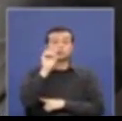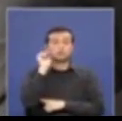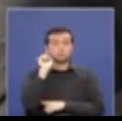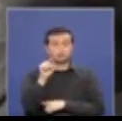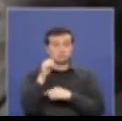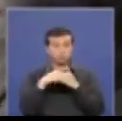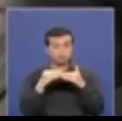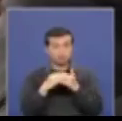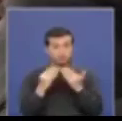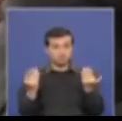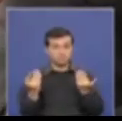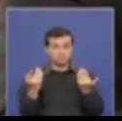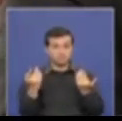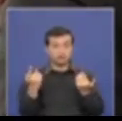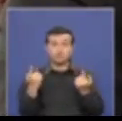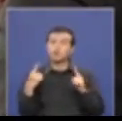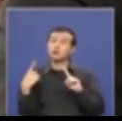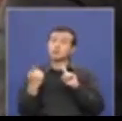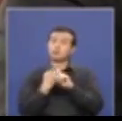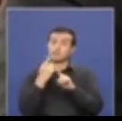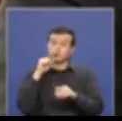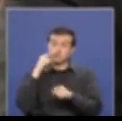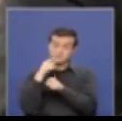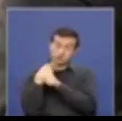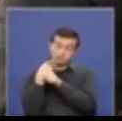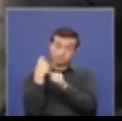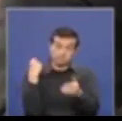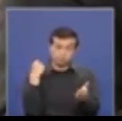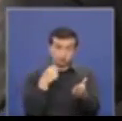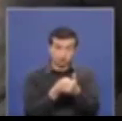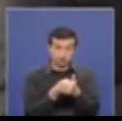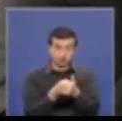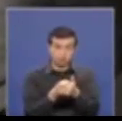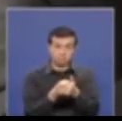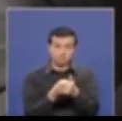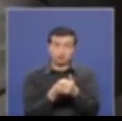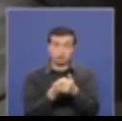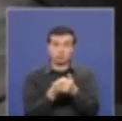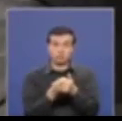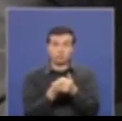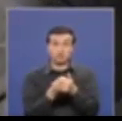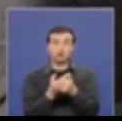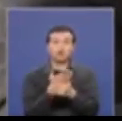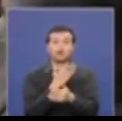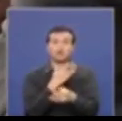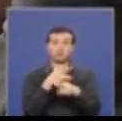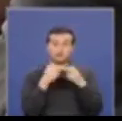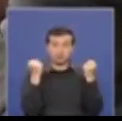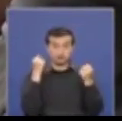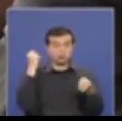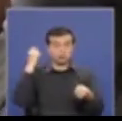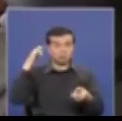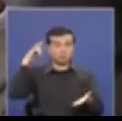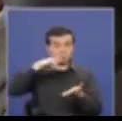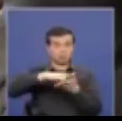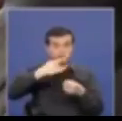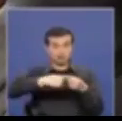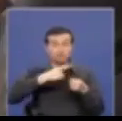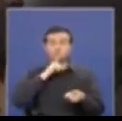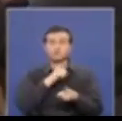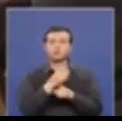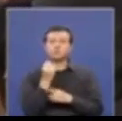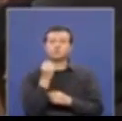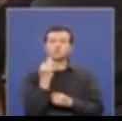$6.080.000. El primer helicóptero que se cayó en el viejo aeropuerto de Quito, en el antiguo aeropuerto,